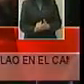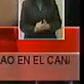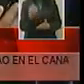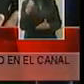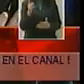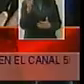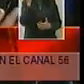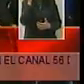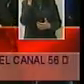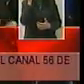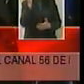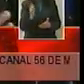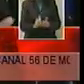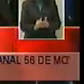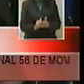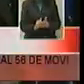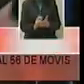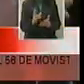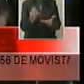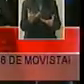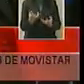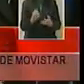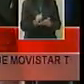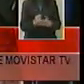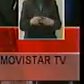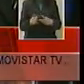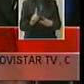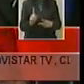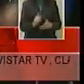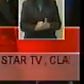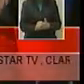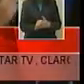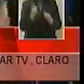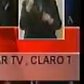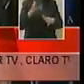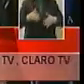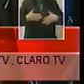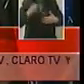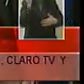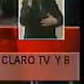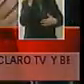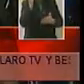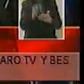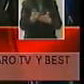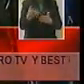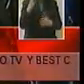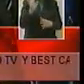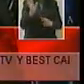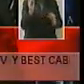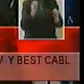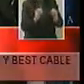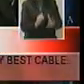para escucharla. Interpelar no quiere decir que la vamos a sacar, sino para poder escucharla, para que nos dé sus